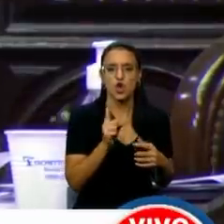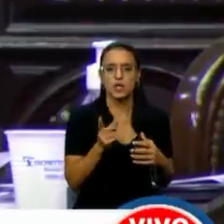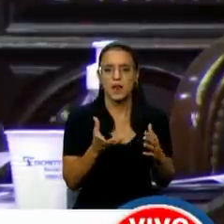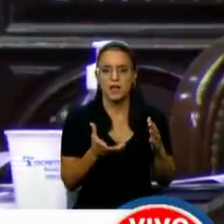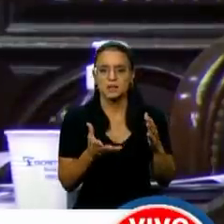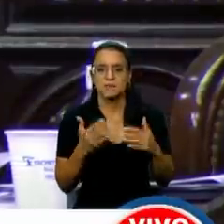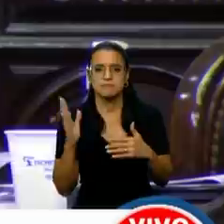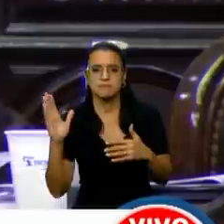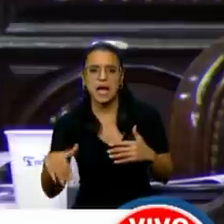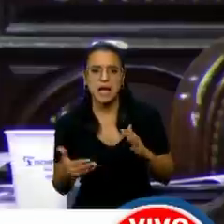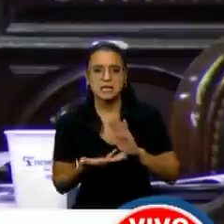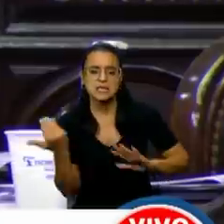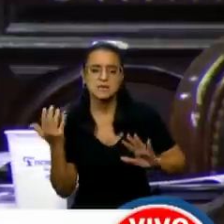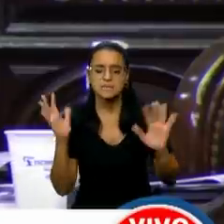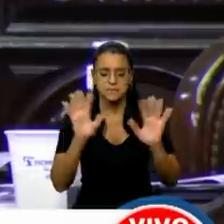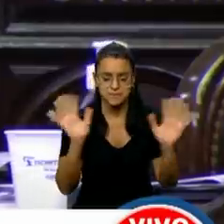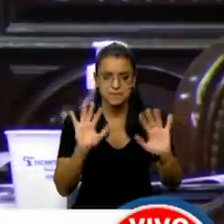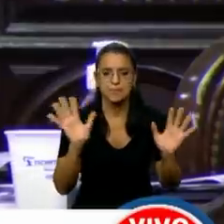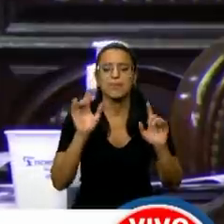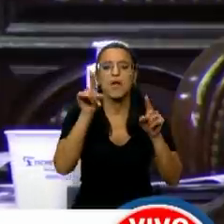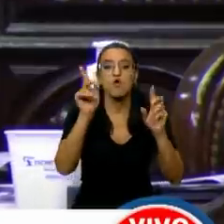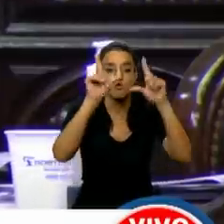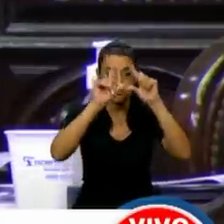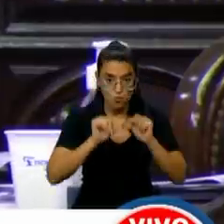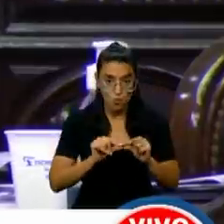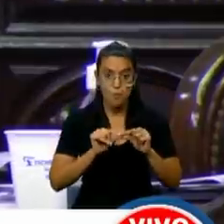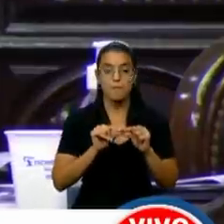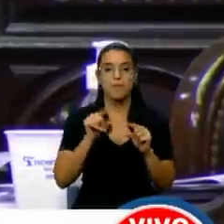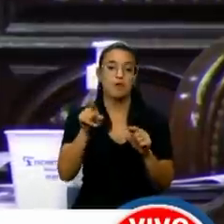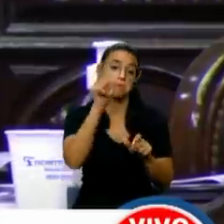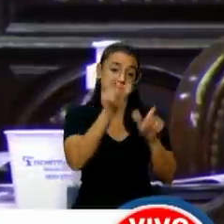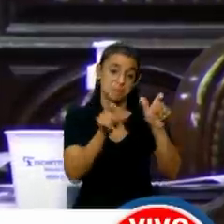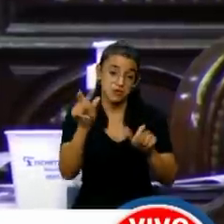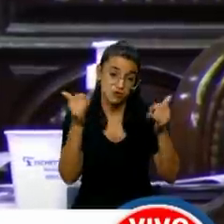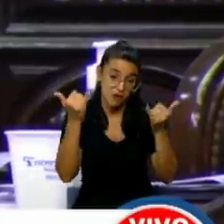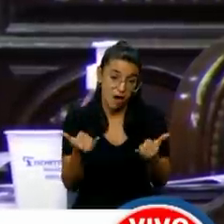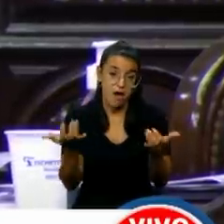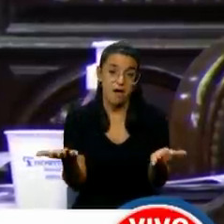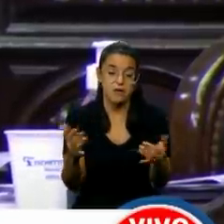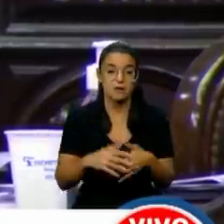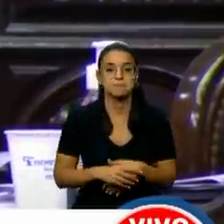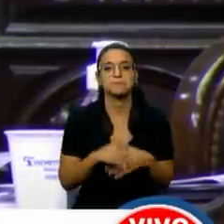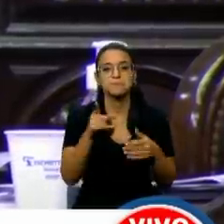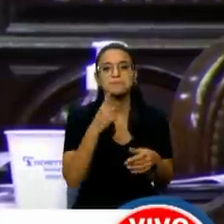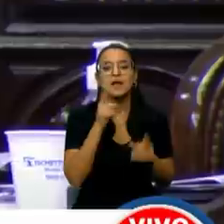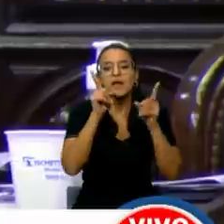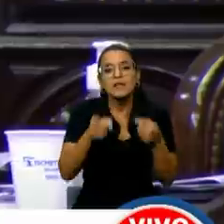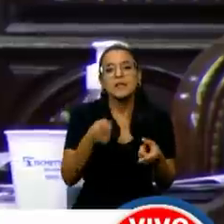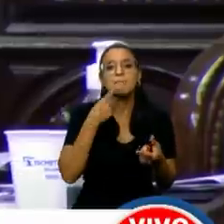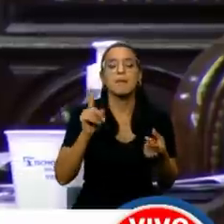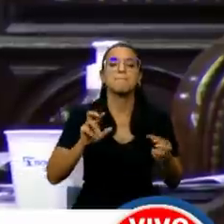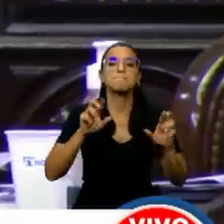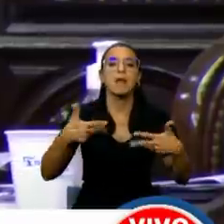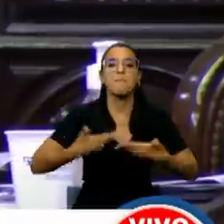nos quieren voltear finalmente detrás de todo esto estos números está la gente y están la ejecución de las